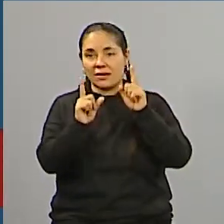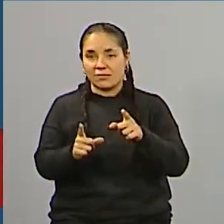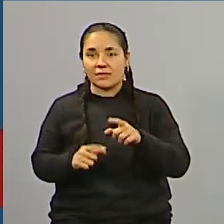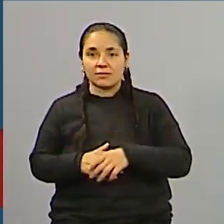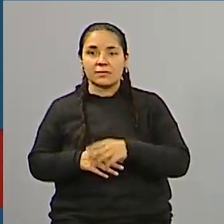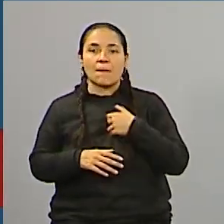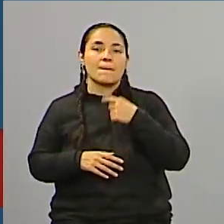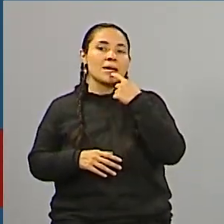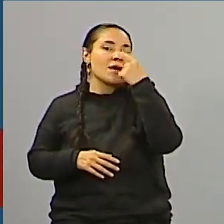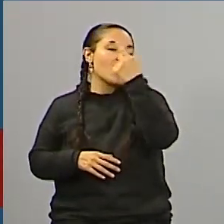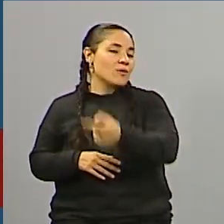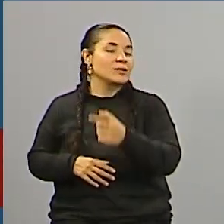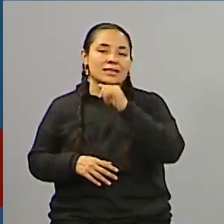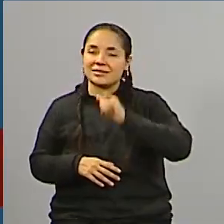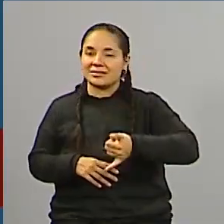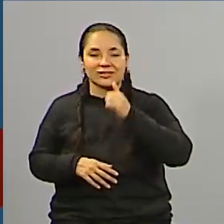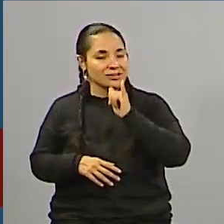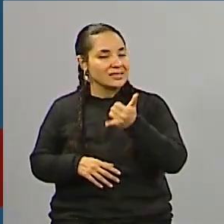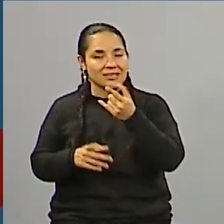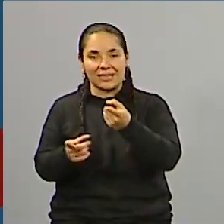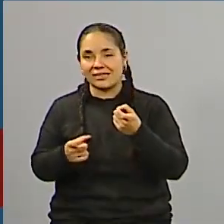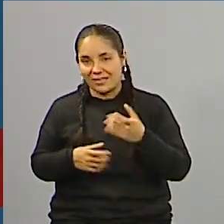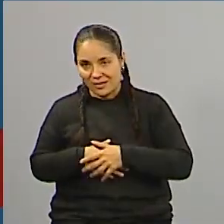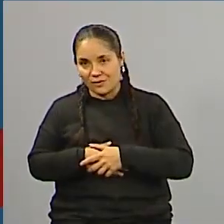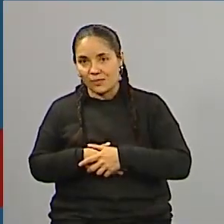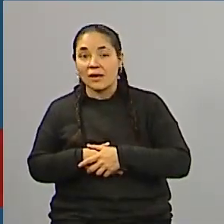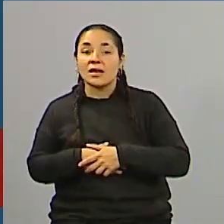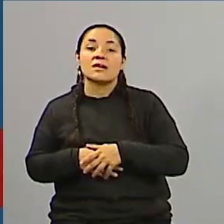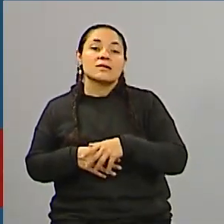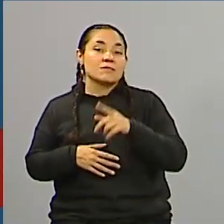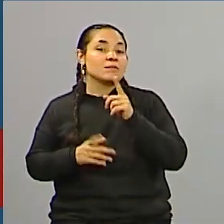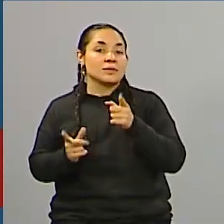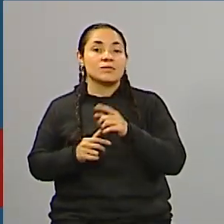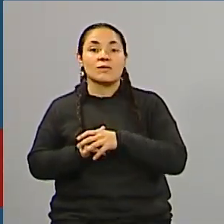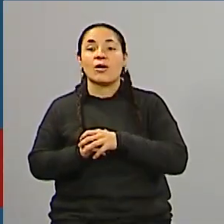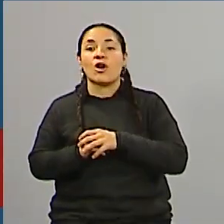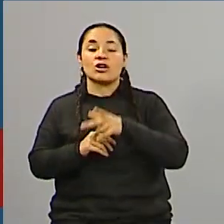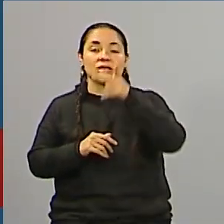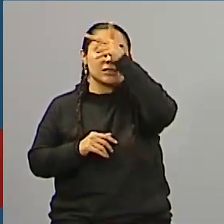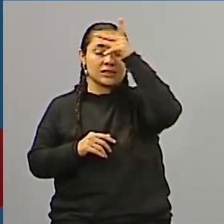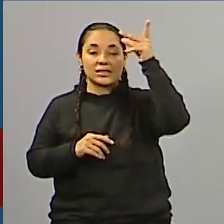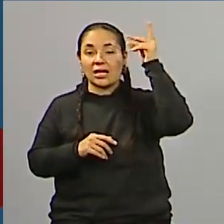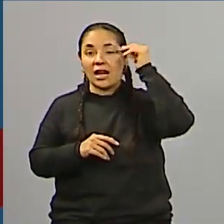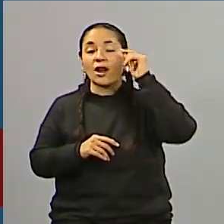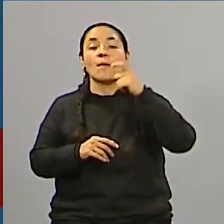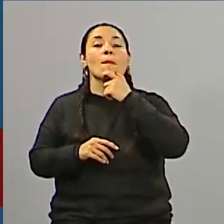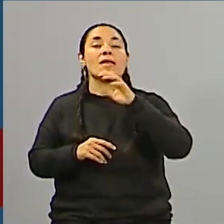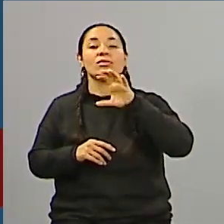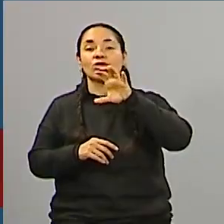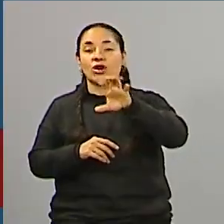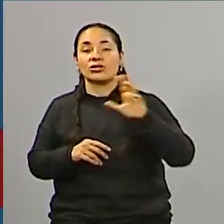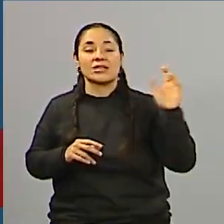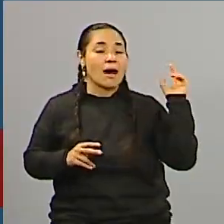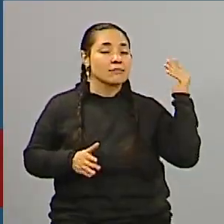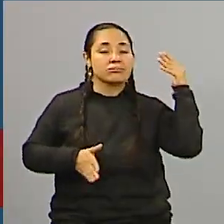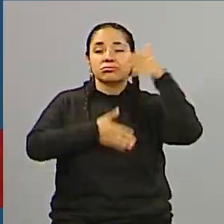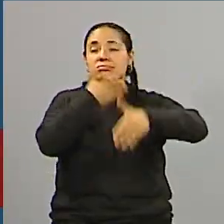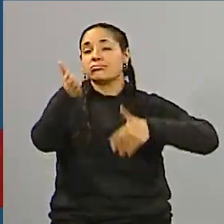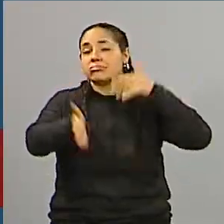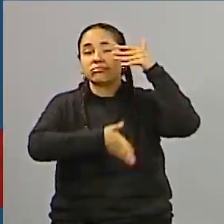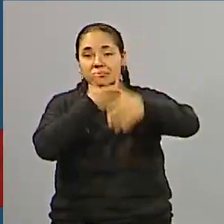es uno de los sectores más importantes de la economía, quedó demostrado con el pasar del tiempo. Primero, porque va creciendo y mucho.